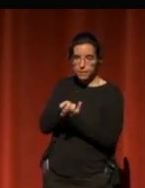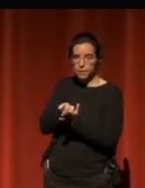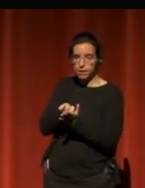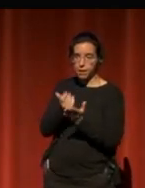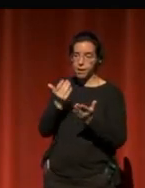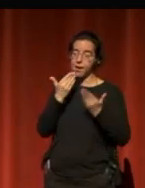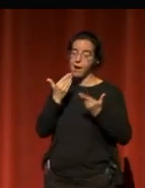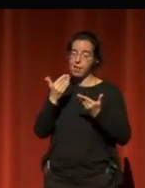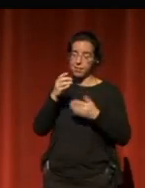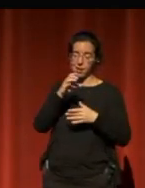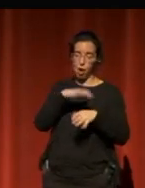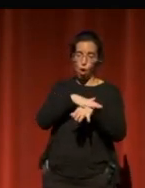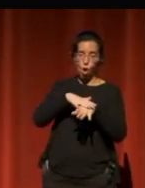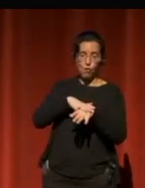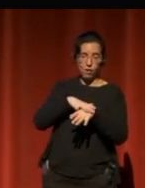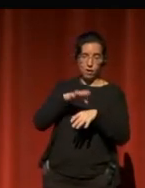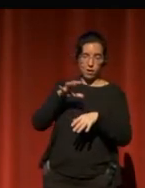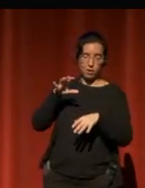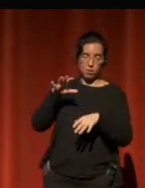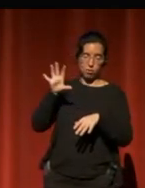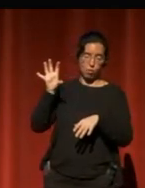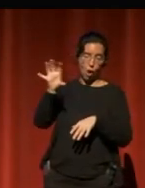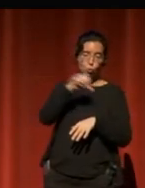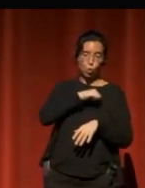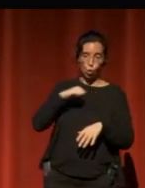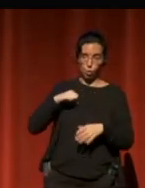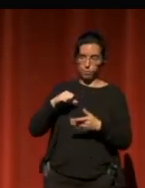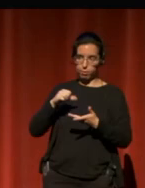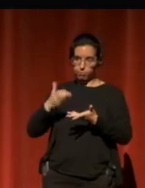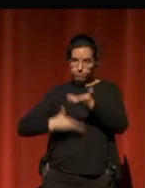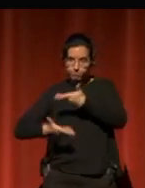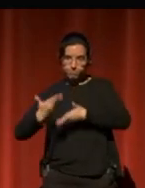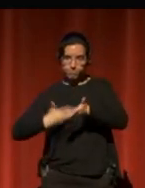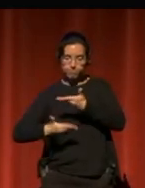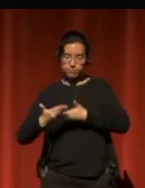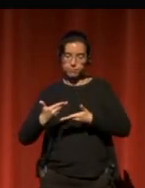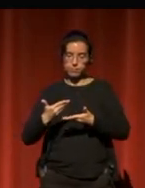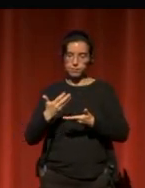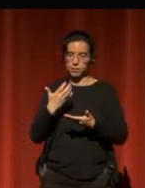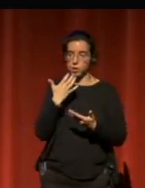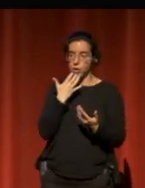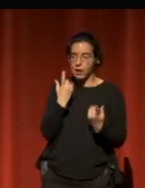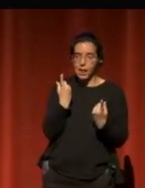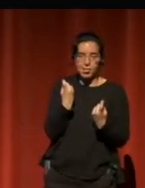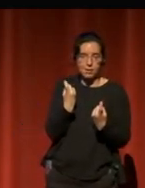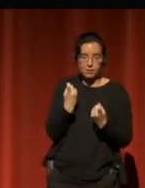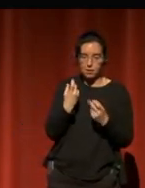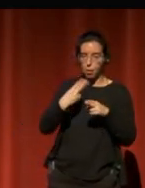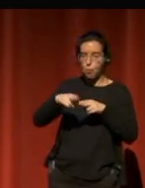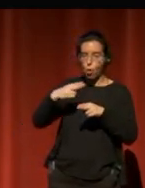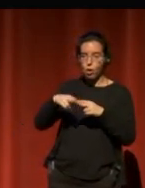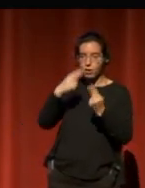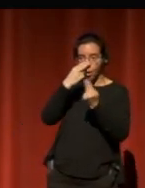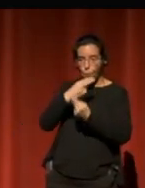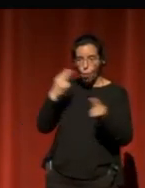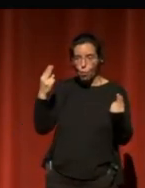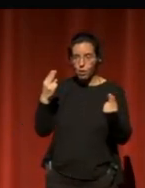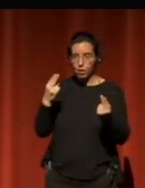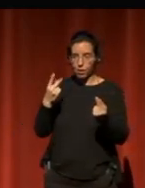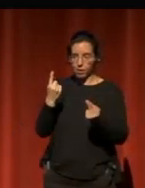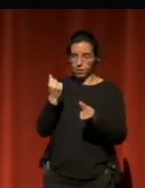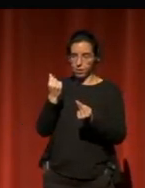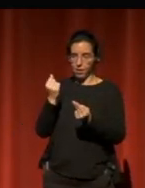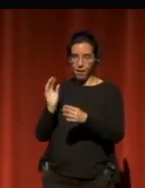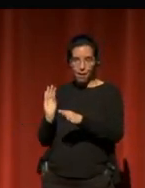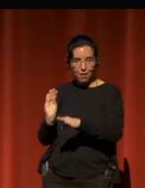gobiernos autonómicos. Si es necesario, como parece perentorio, una política pública de inversión